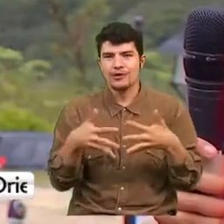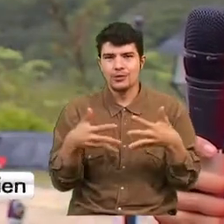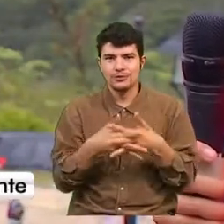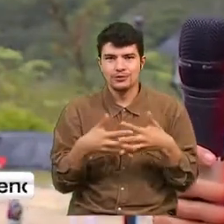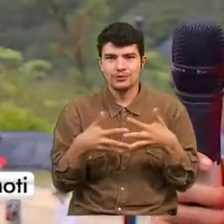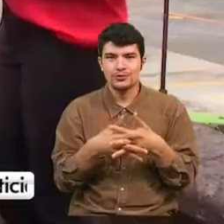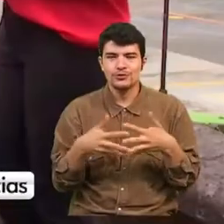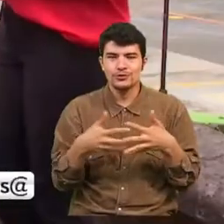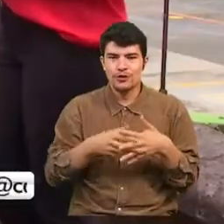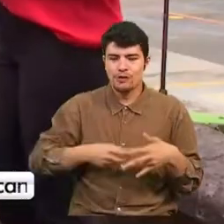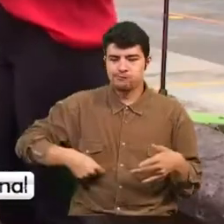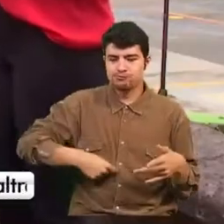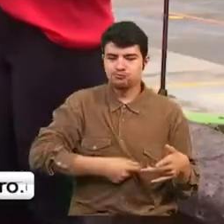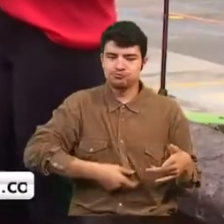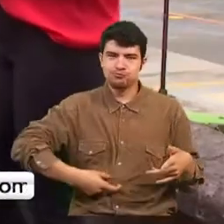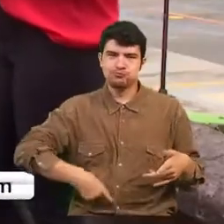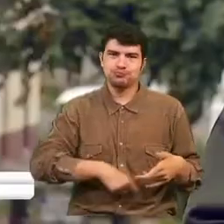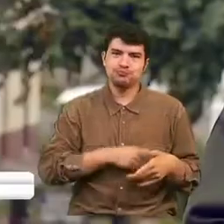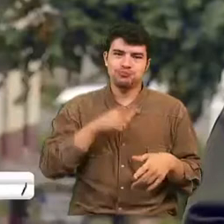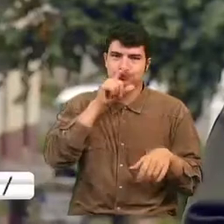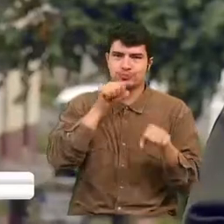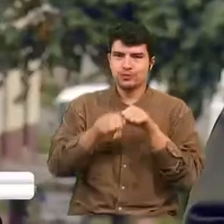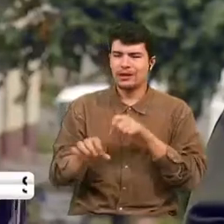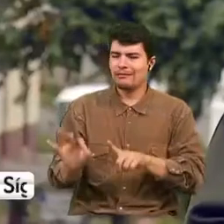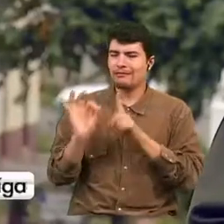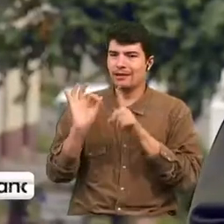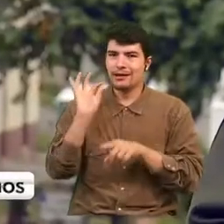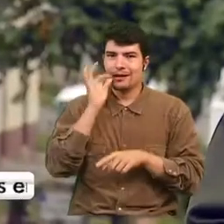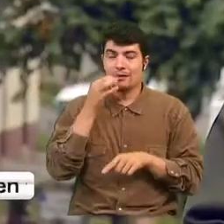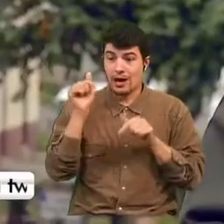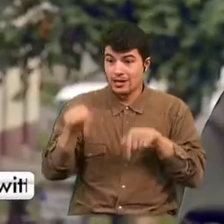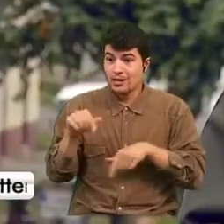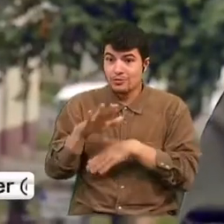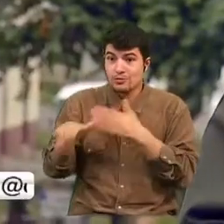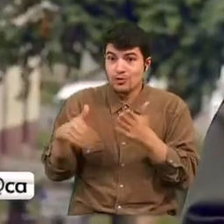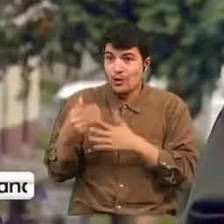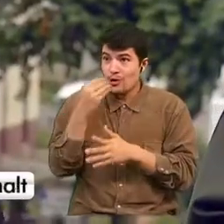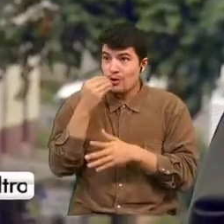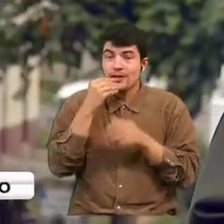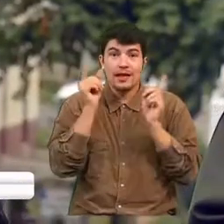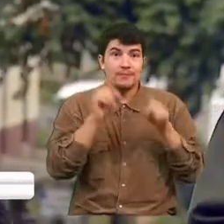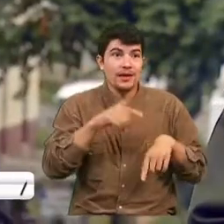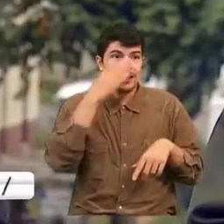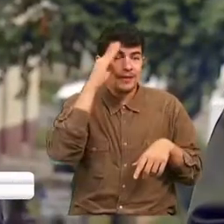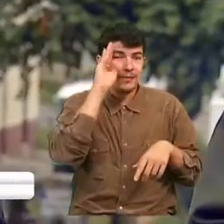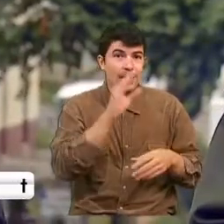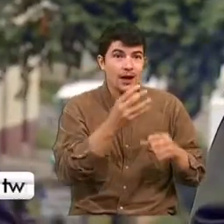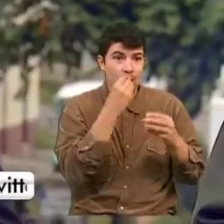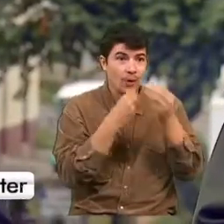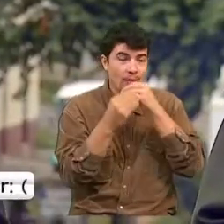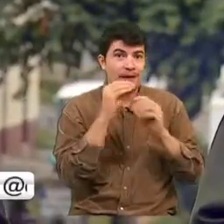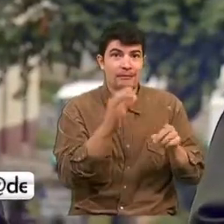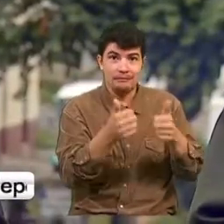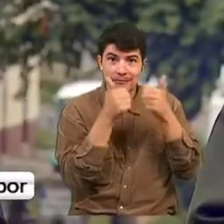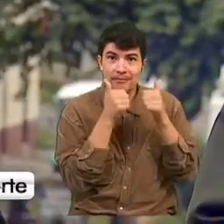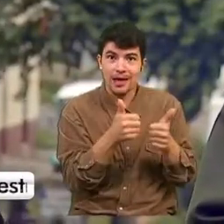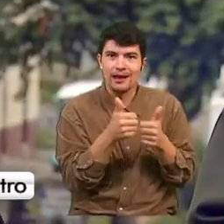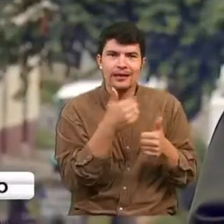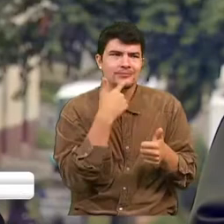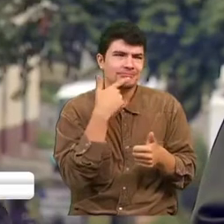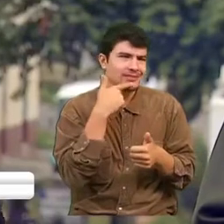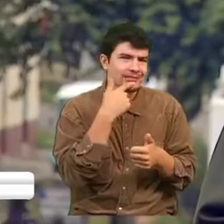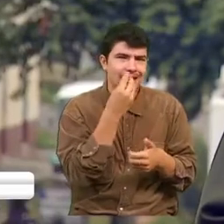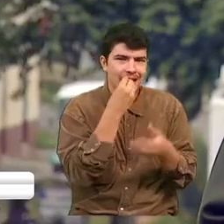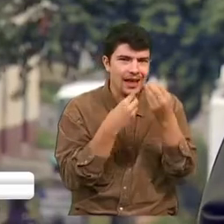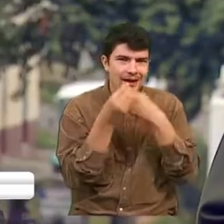la provincia de Vélez. Aquí en Vélez, María Ángel y televidentes, todo el mundo come bien, incluso hasta la policía también come muy bien y se deleita con la gastronomía